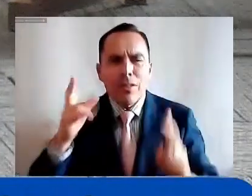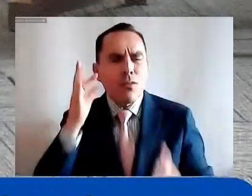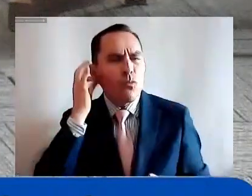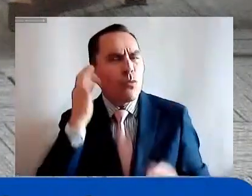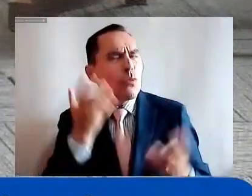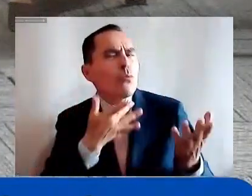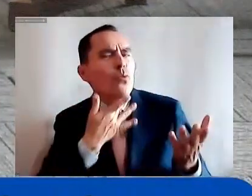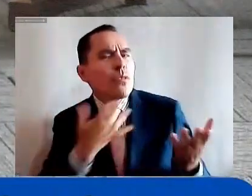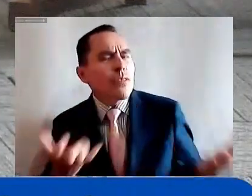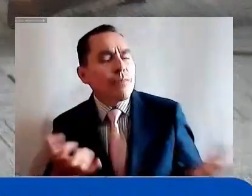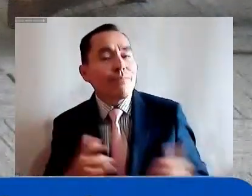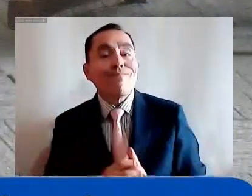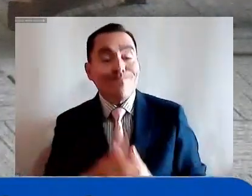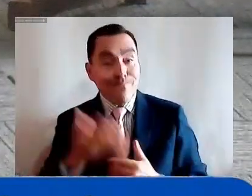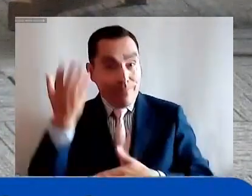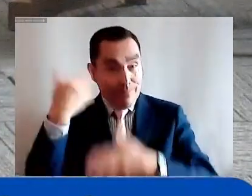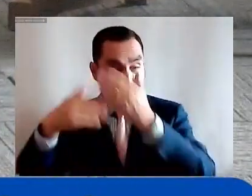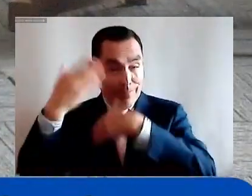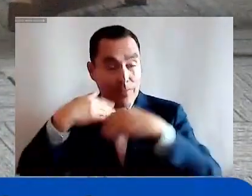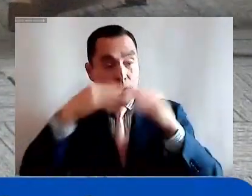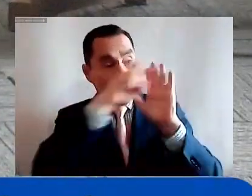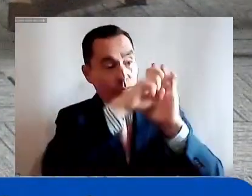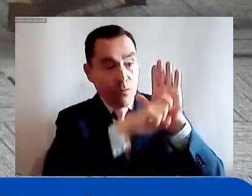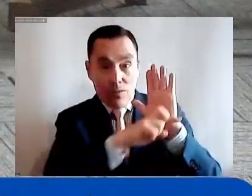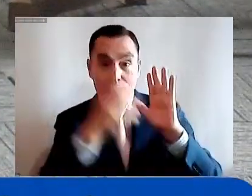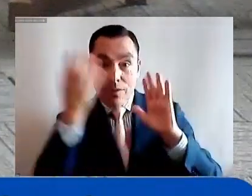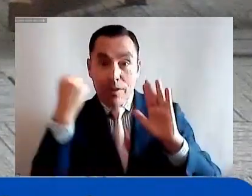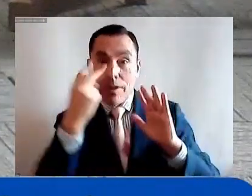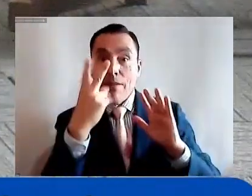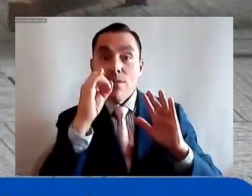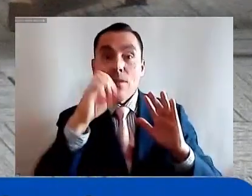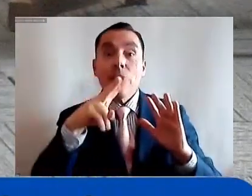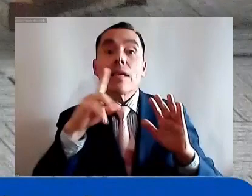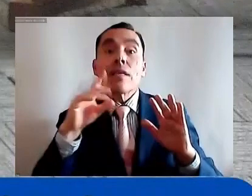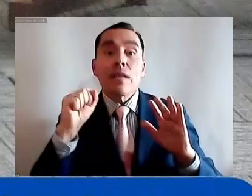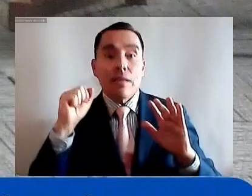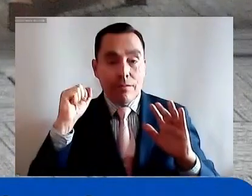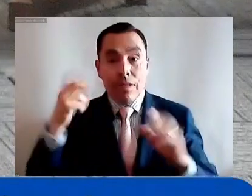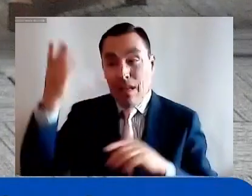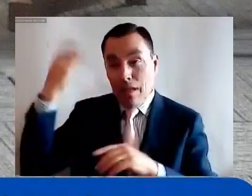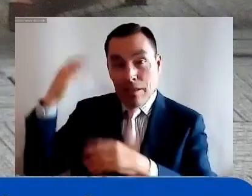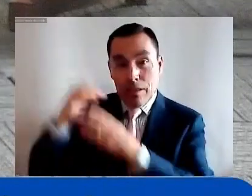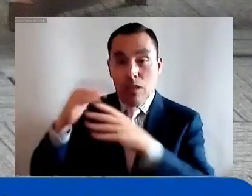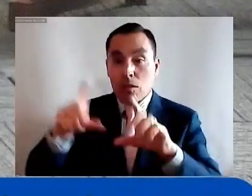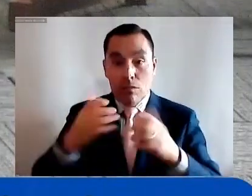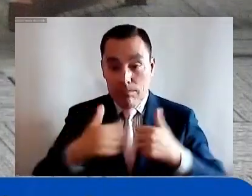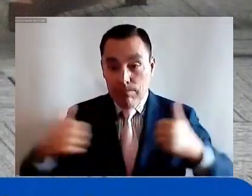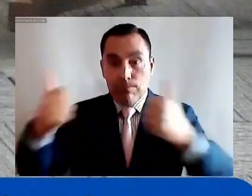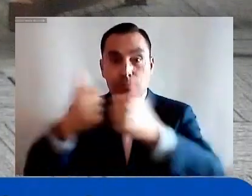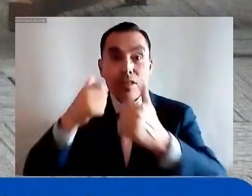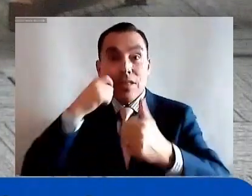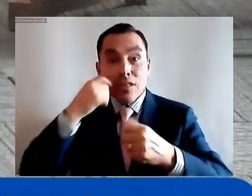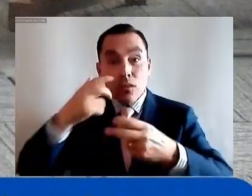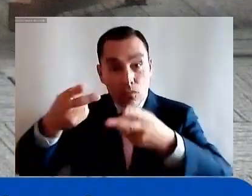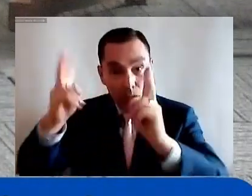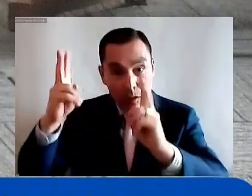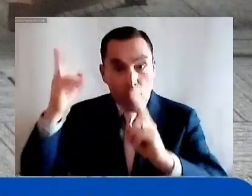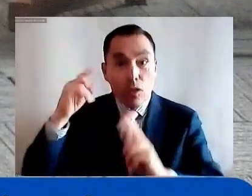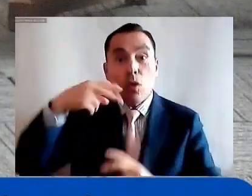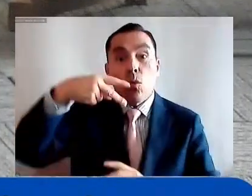la Declaración y Programa de Acción de Viena, aprobada por la Conferencia Mundial de Derechos Humanos en junio del